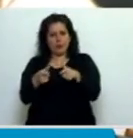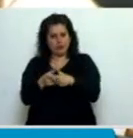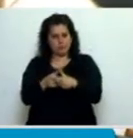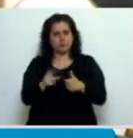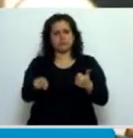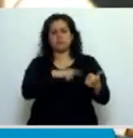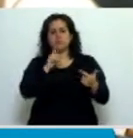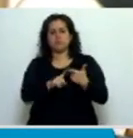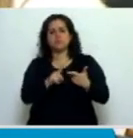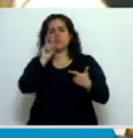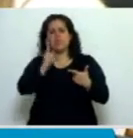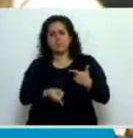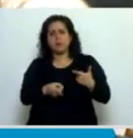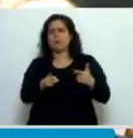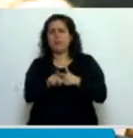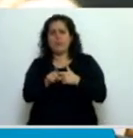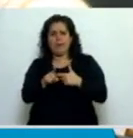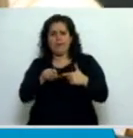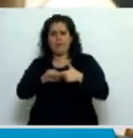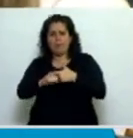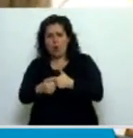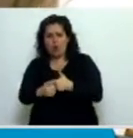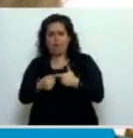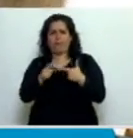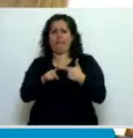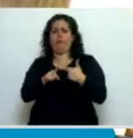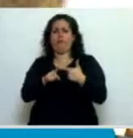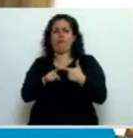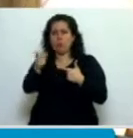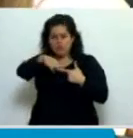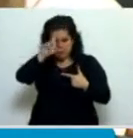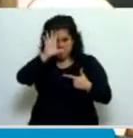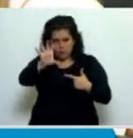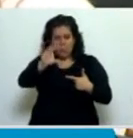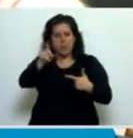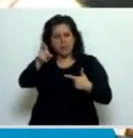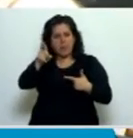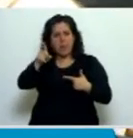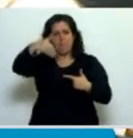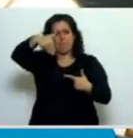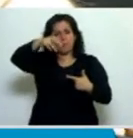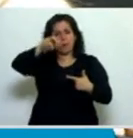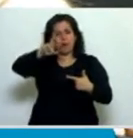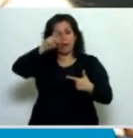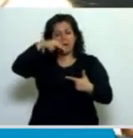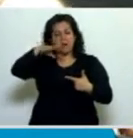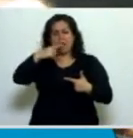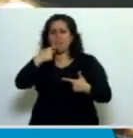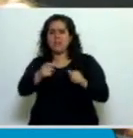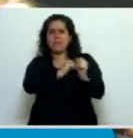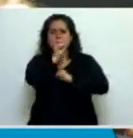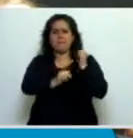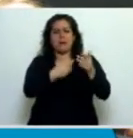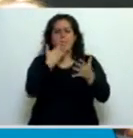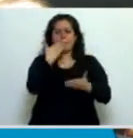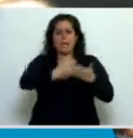Financiaron la carrera empresarial de Moreno. ¿Se acuerdan ustedes de la aventura de Moreno cuando decidió administrar la papelera